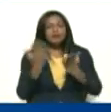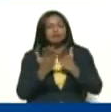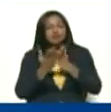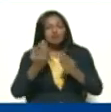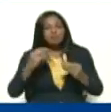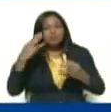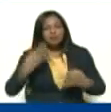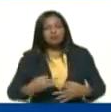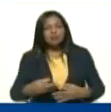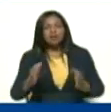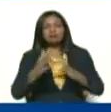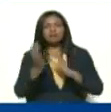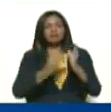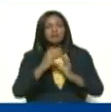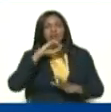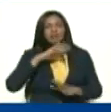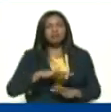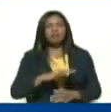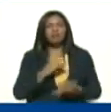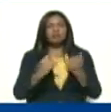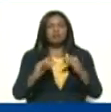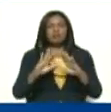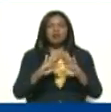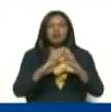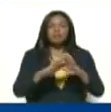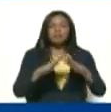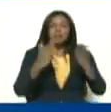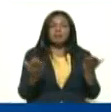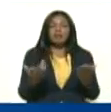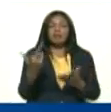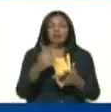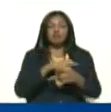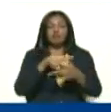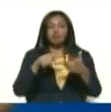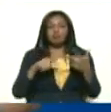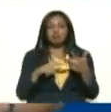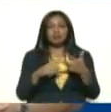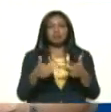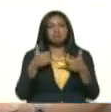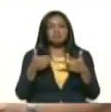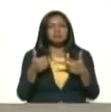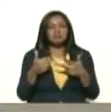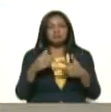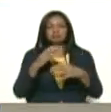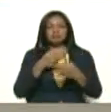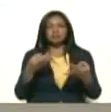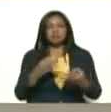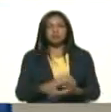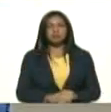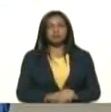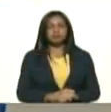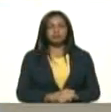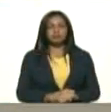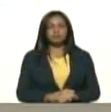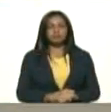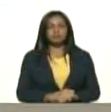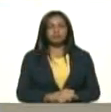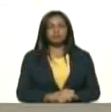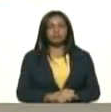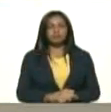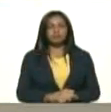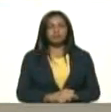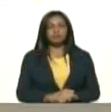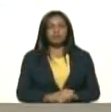de la historia. Y ese es el fin de la biblioteca. Creo que los tres libros van todos en esa línea. Correcto. Bueno, ha nacido